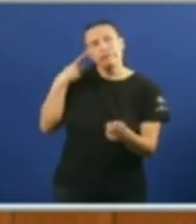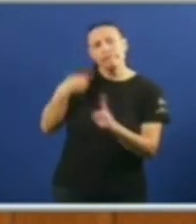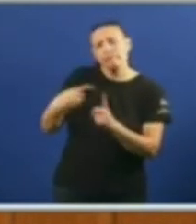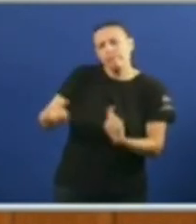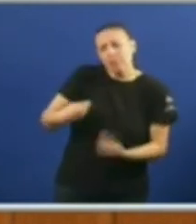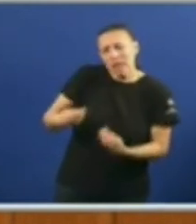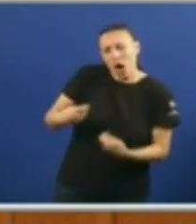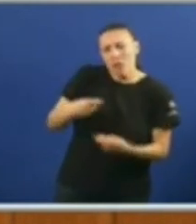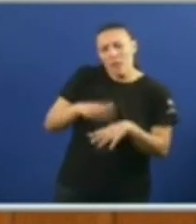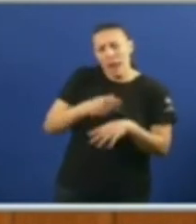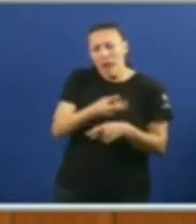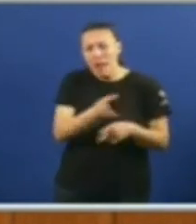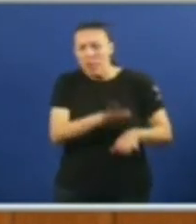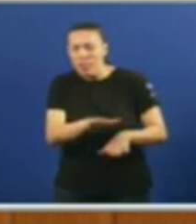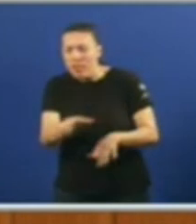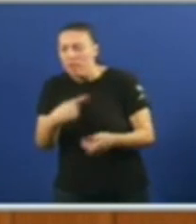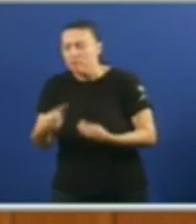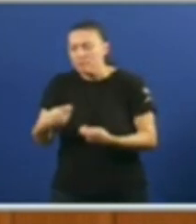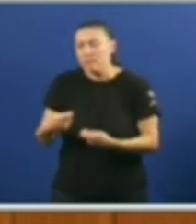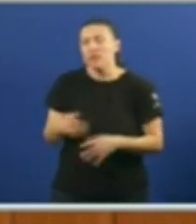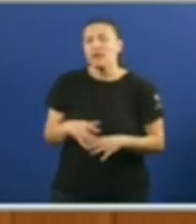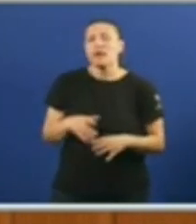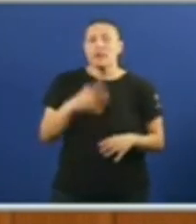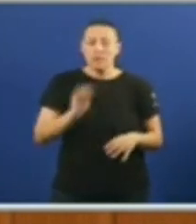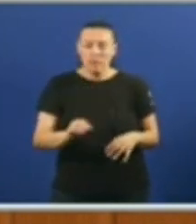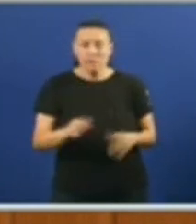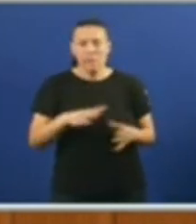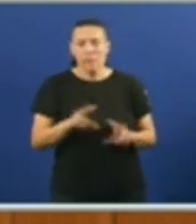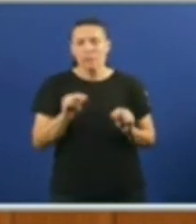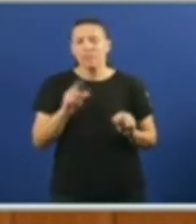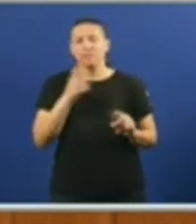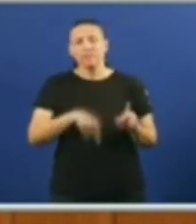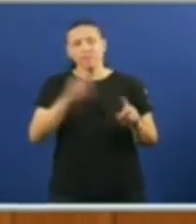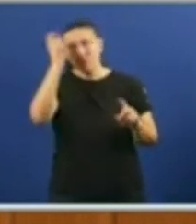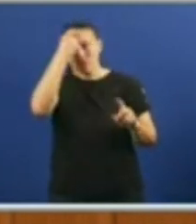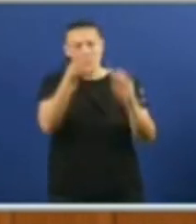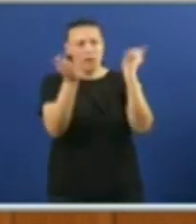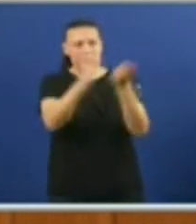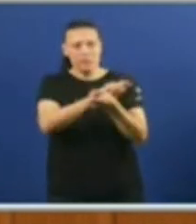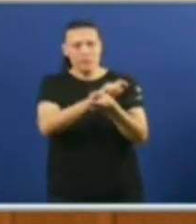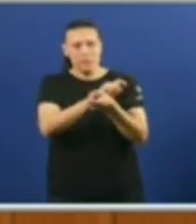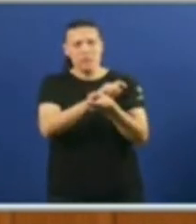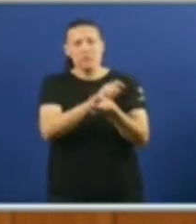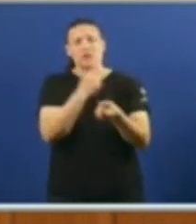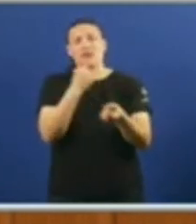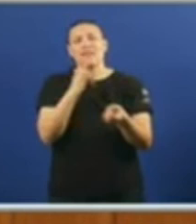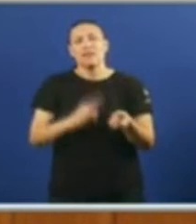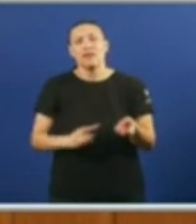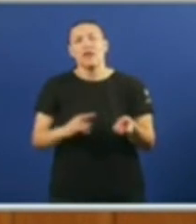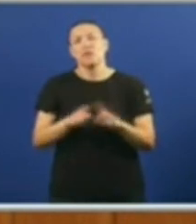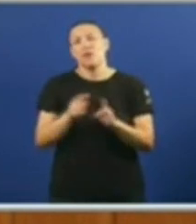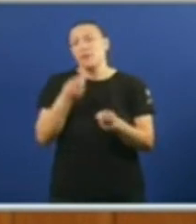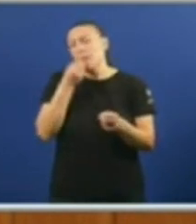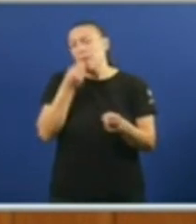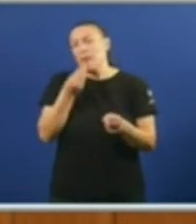logo utilicen as portas xiratorias e cambiar esa concepción por a electricidade como un